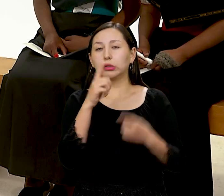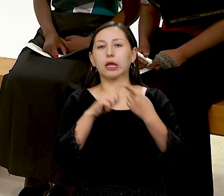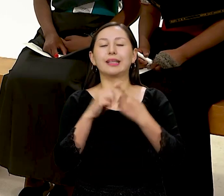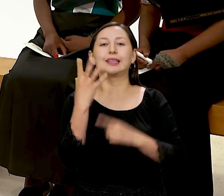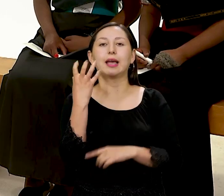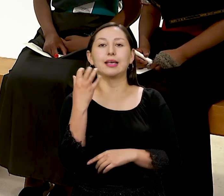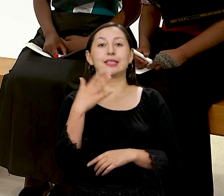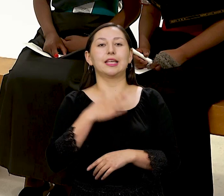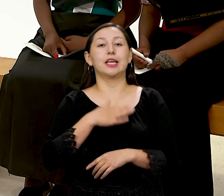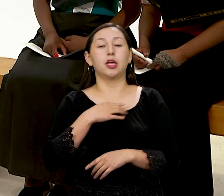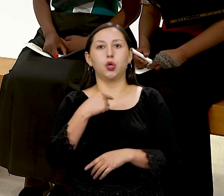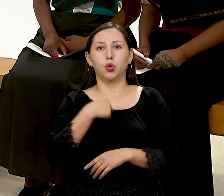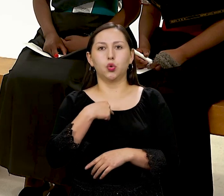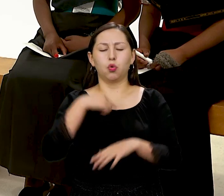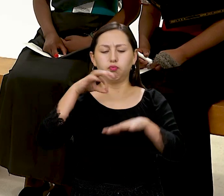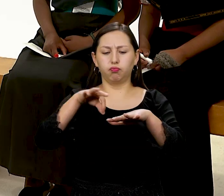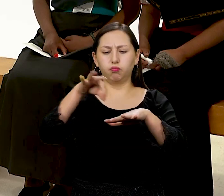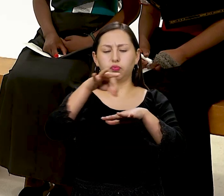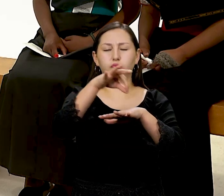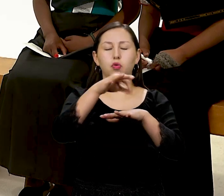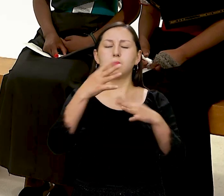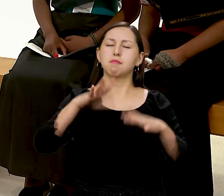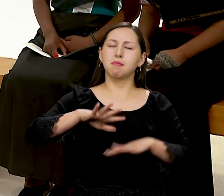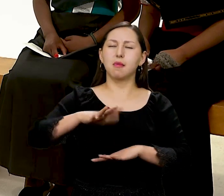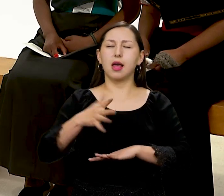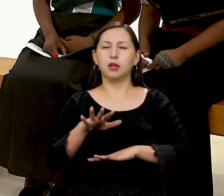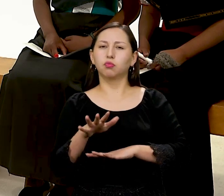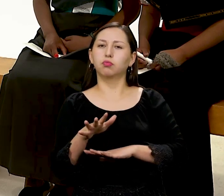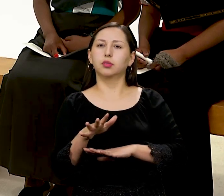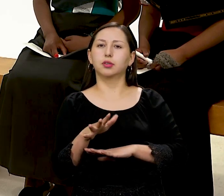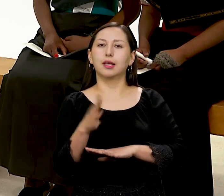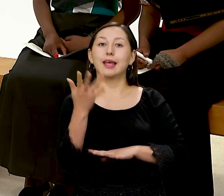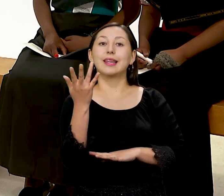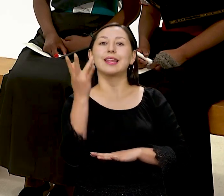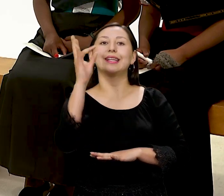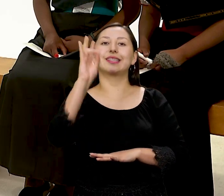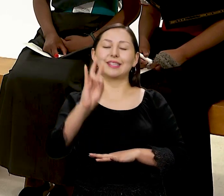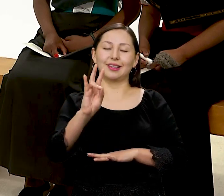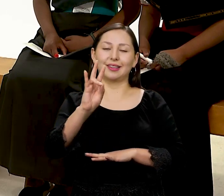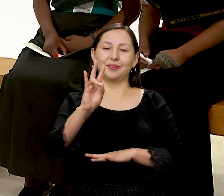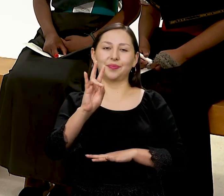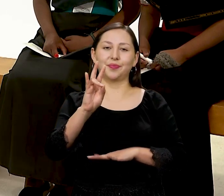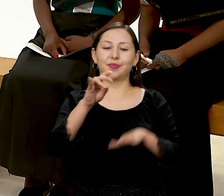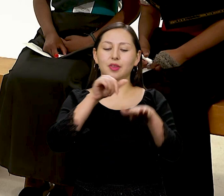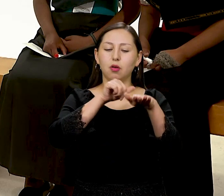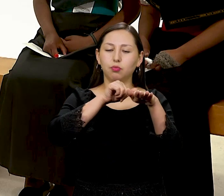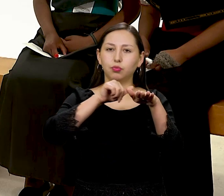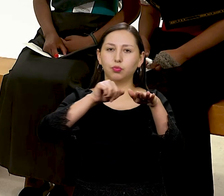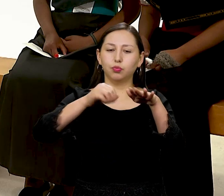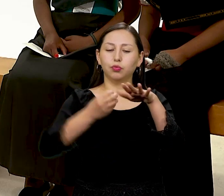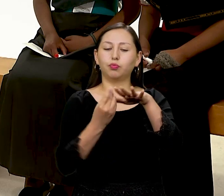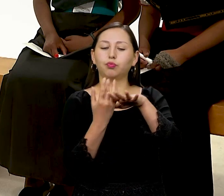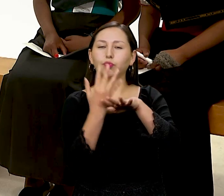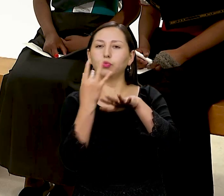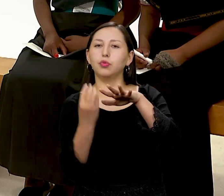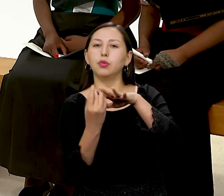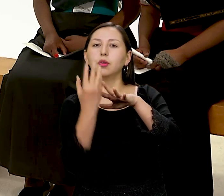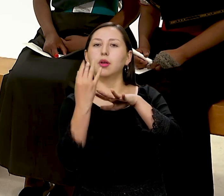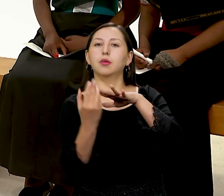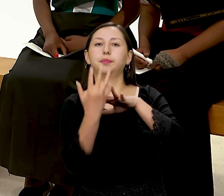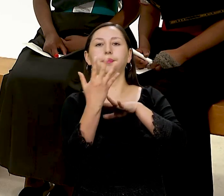a 15 vainas por planta y yo llegué a tener un aproximado de por planta de hasta 17 vainas por